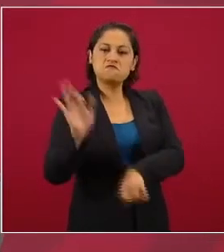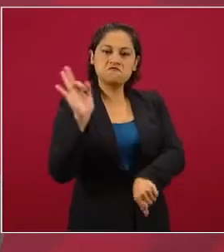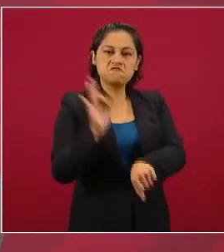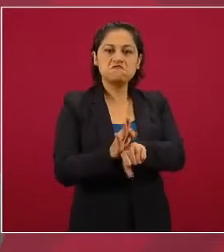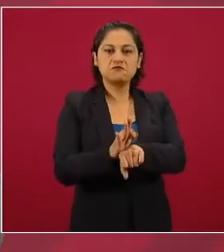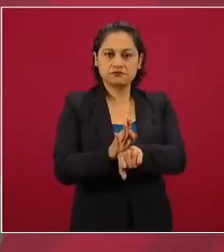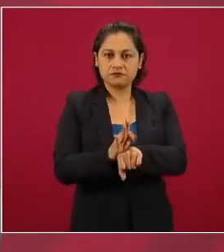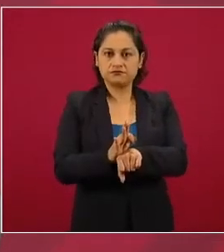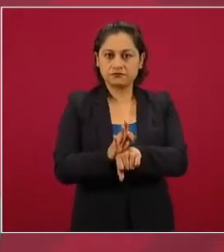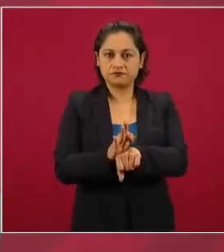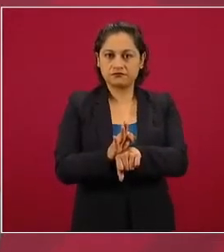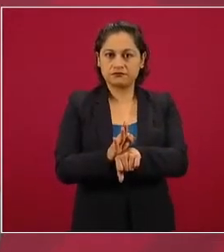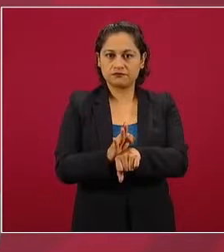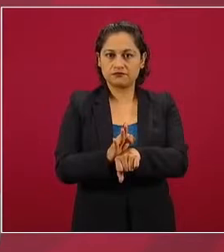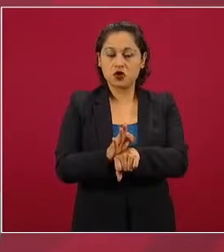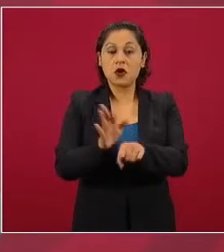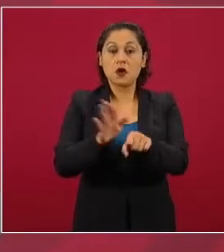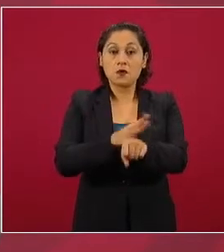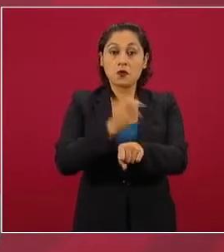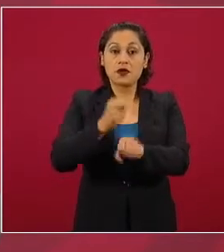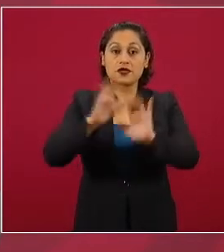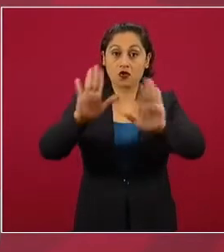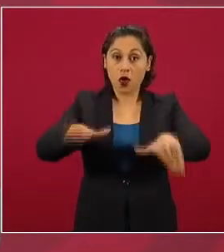Y por eso están llegando más inversiones.